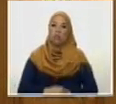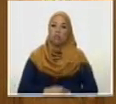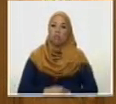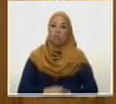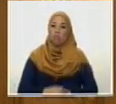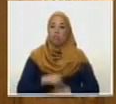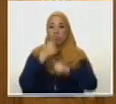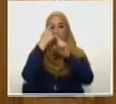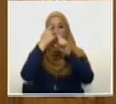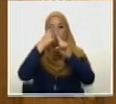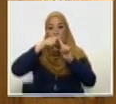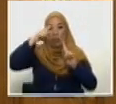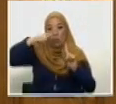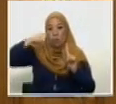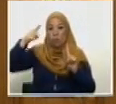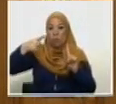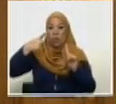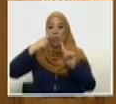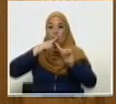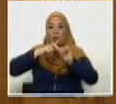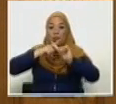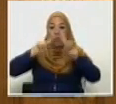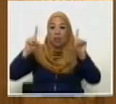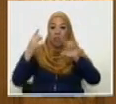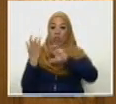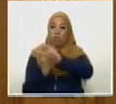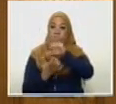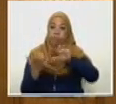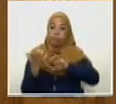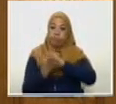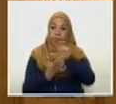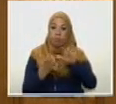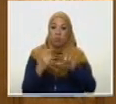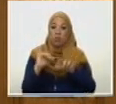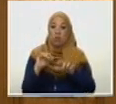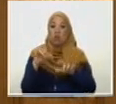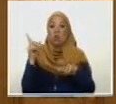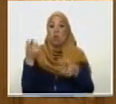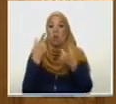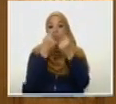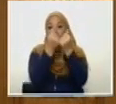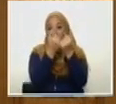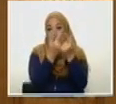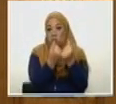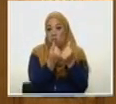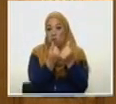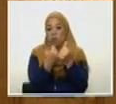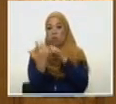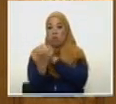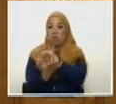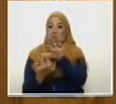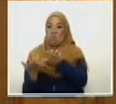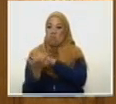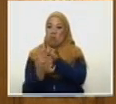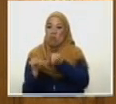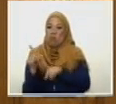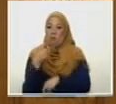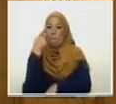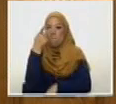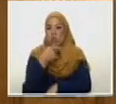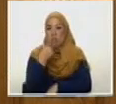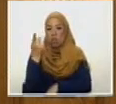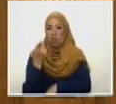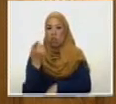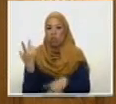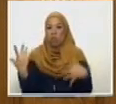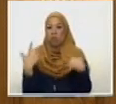economía ha enfrentado diversas perturbaciones externas, tanto de orden económico como de índole político,